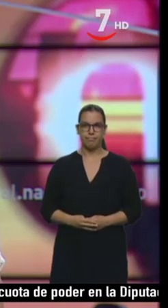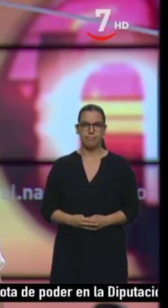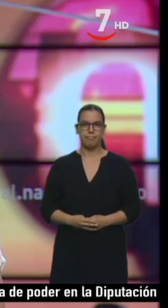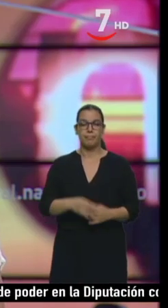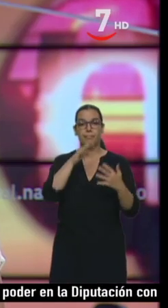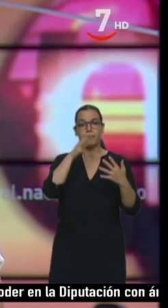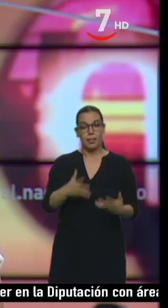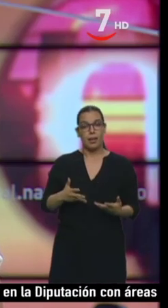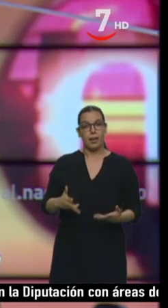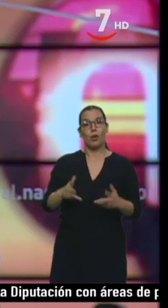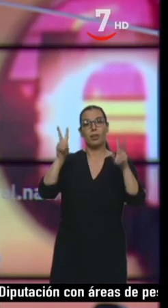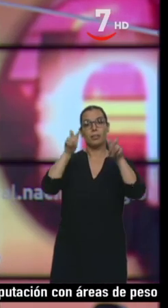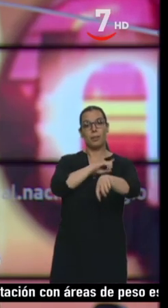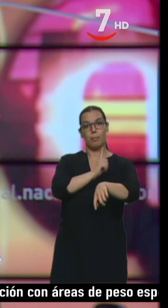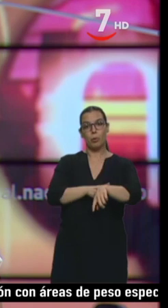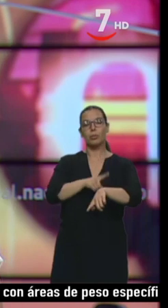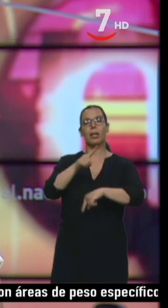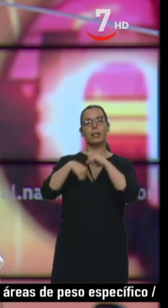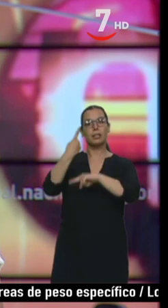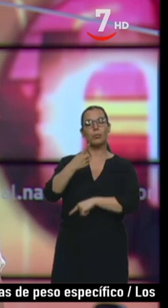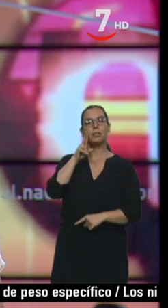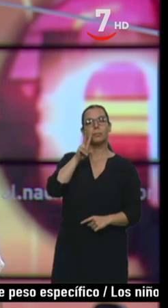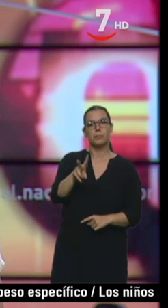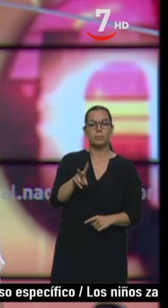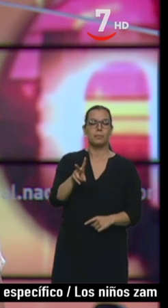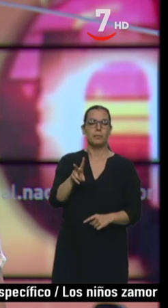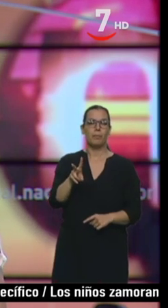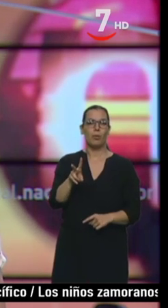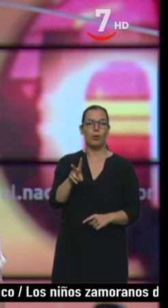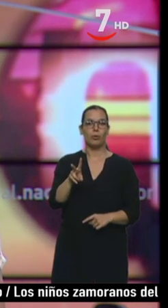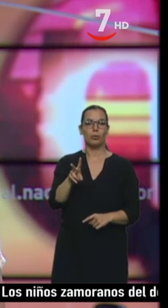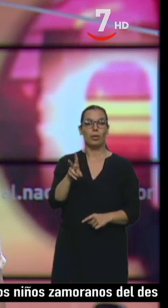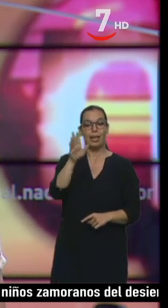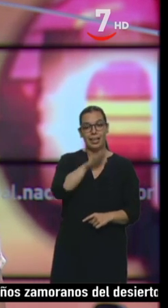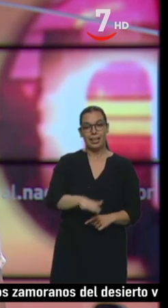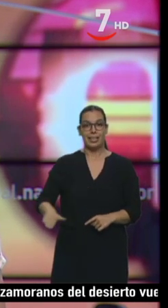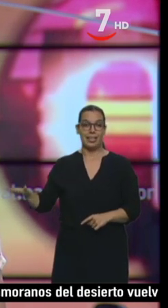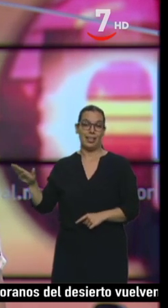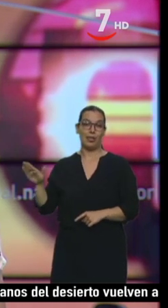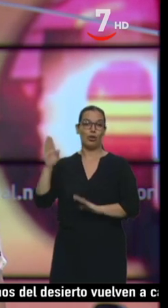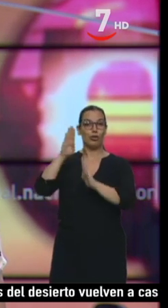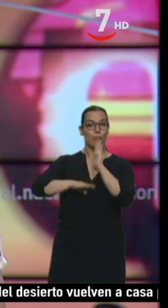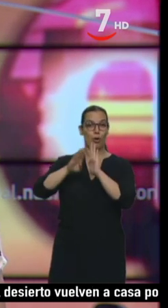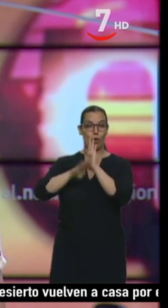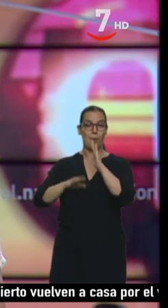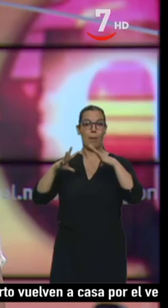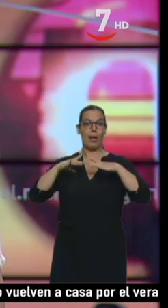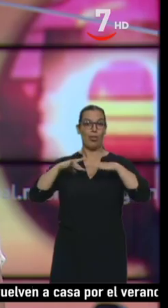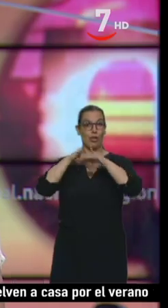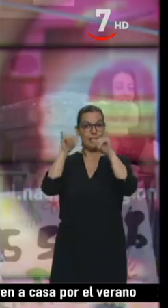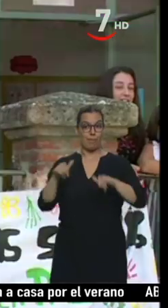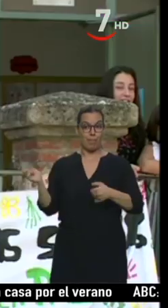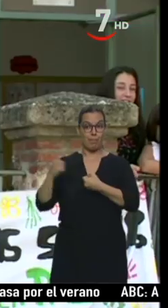Ahora llega la actualidad del deporte y después veremos cómo han recibido a los niños que participan en el programa Vacaciones en Paz.